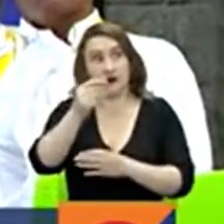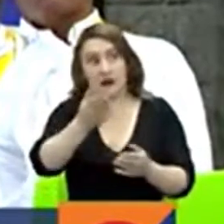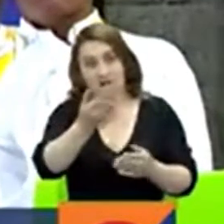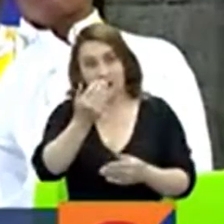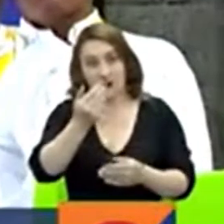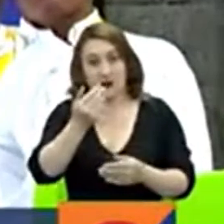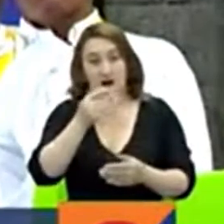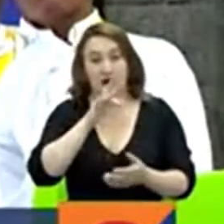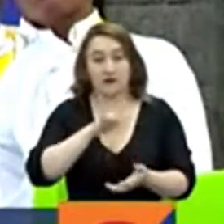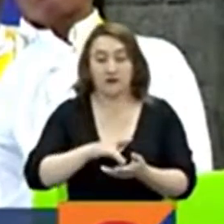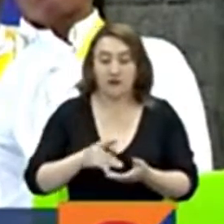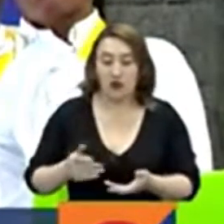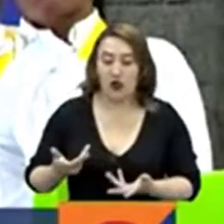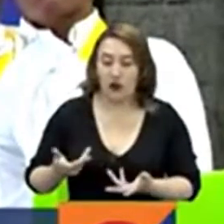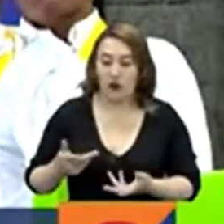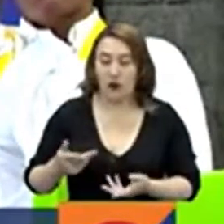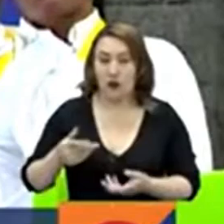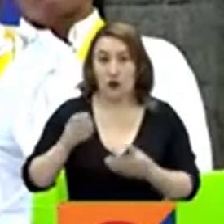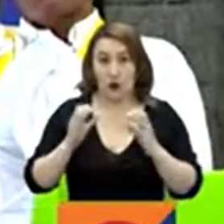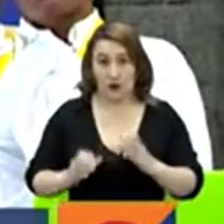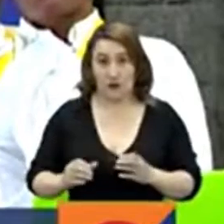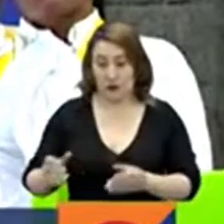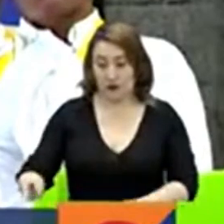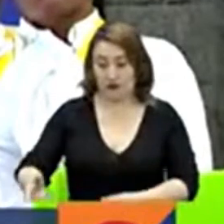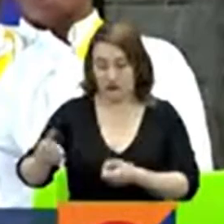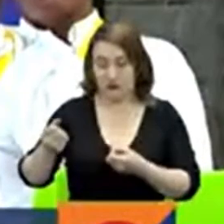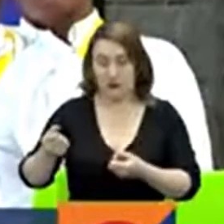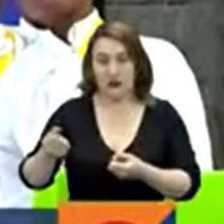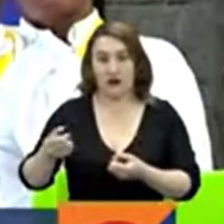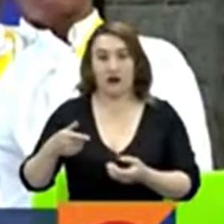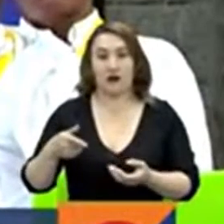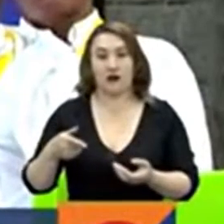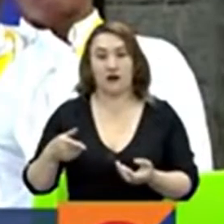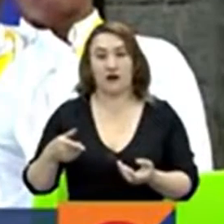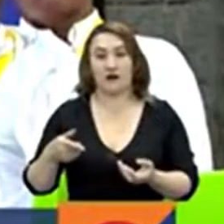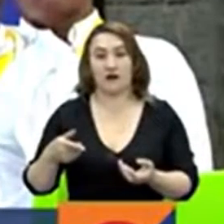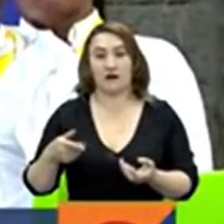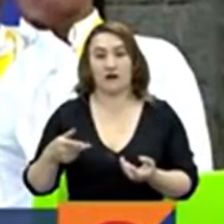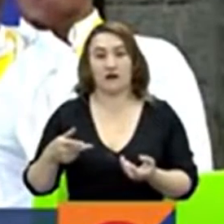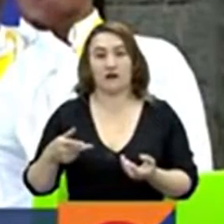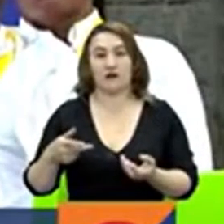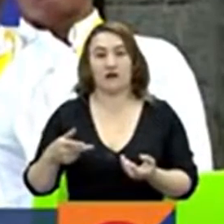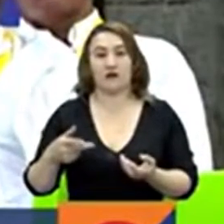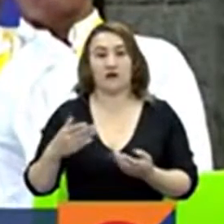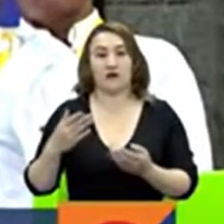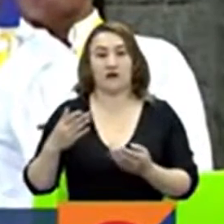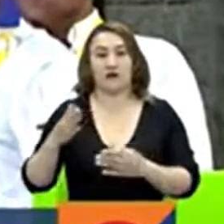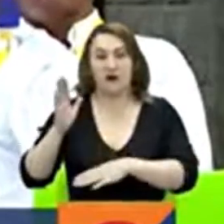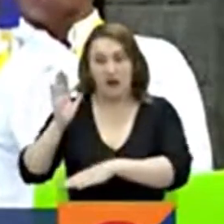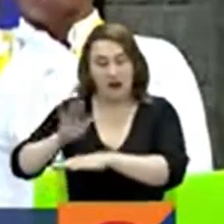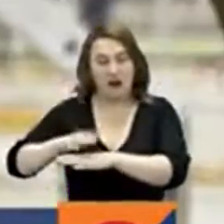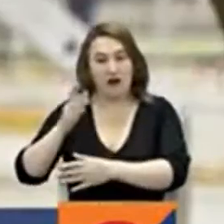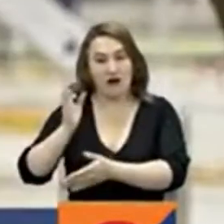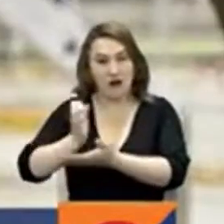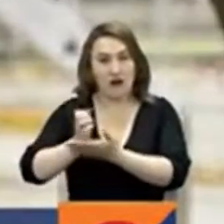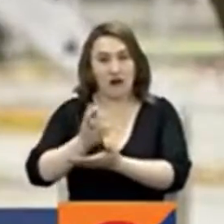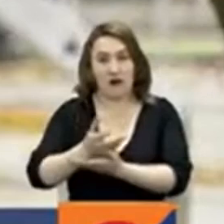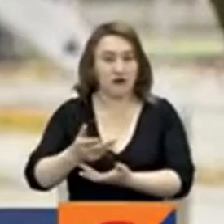hacer el levantamiento de cadáveres, pues no hubiese llamados de atención.